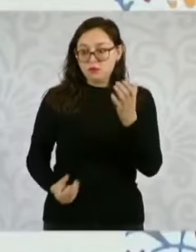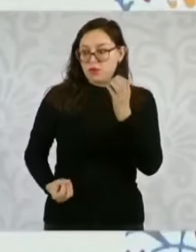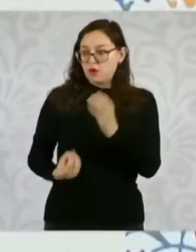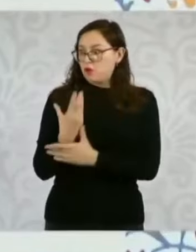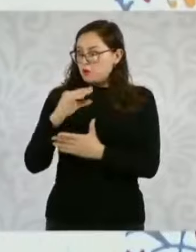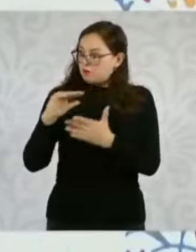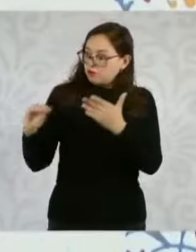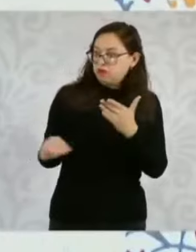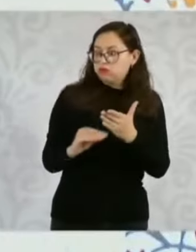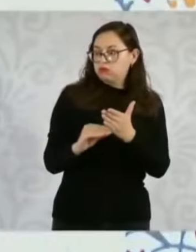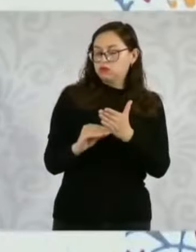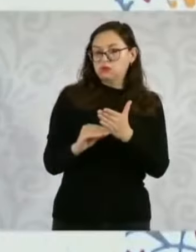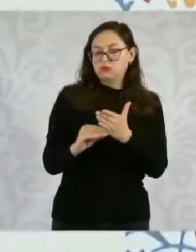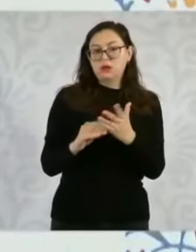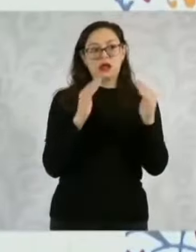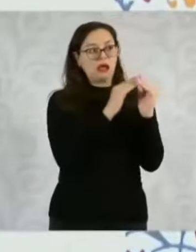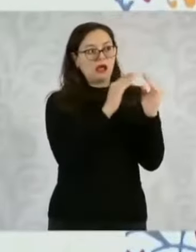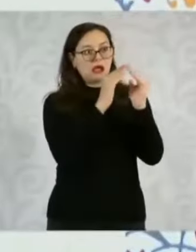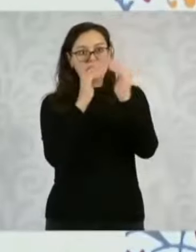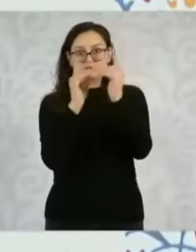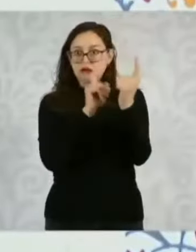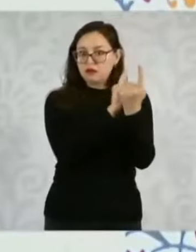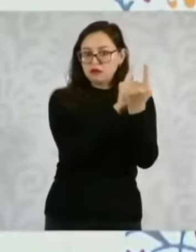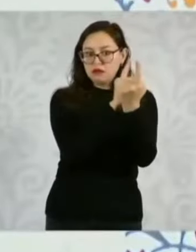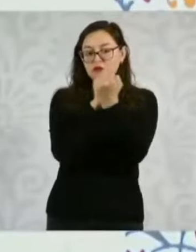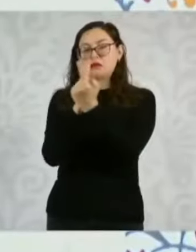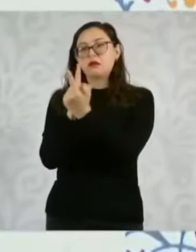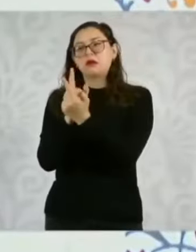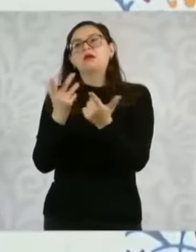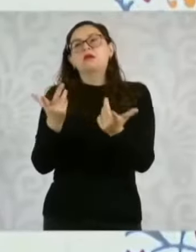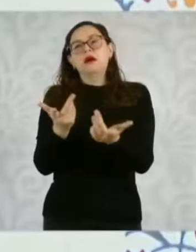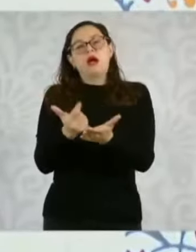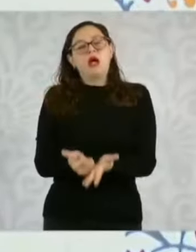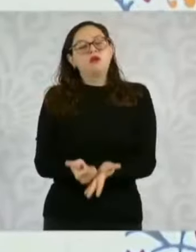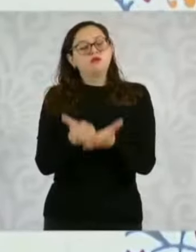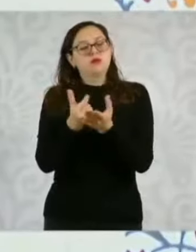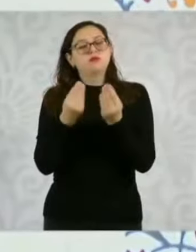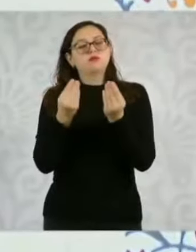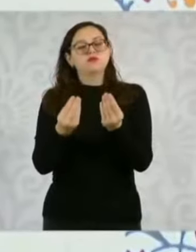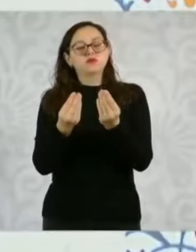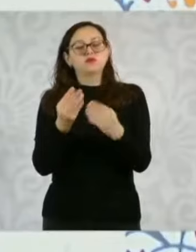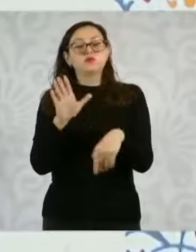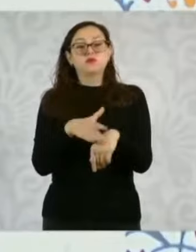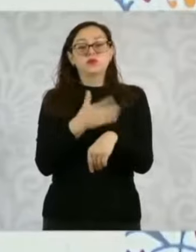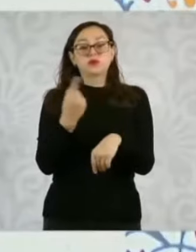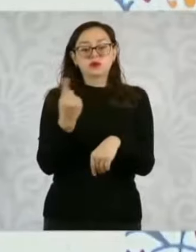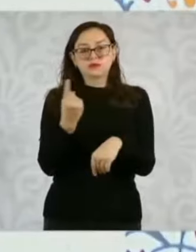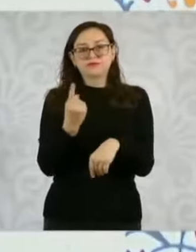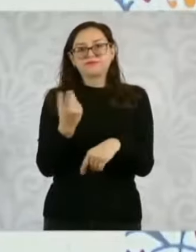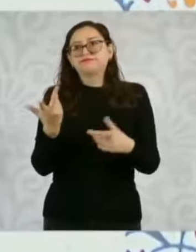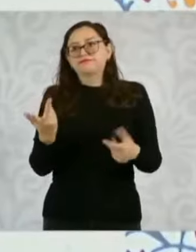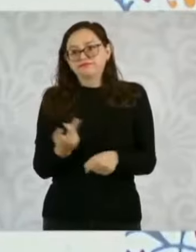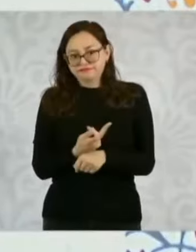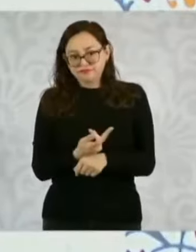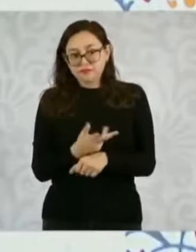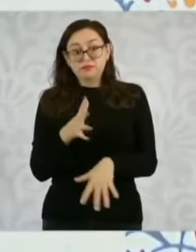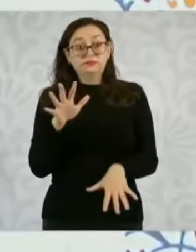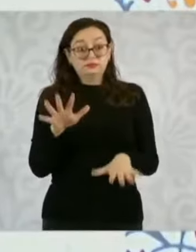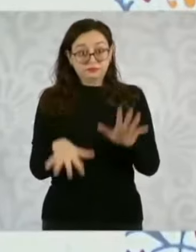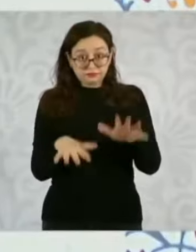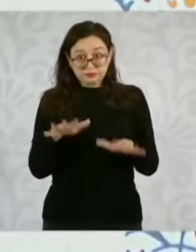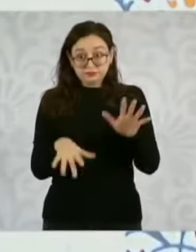permitirá justamente que, por un lado, muchas de las atenciones que ocurren a veces ya en las salas de urgencia,